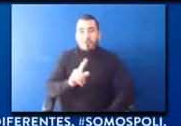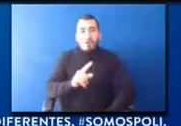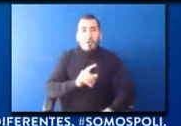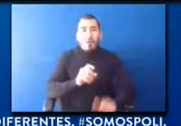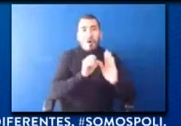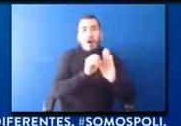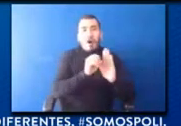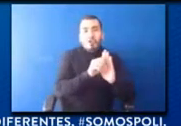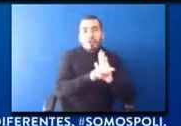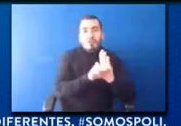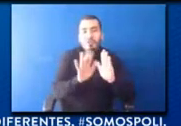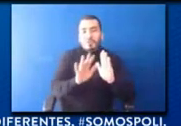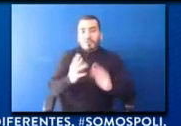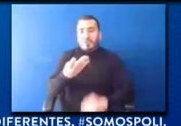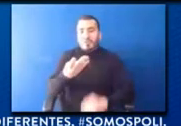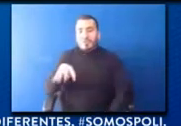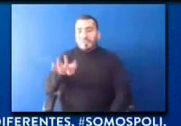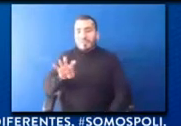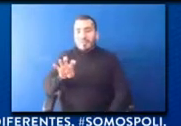insuficientes, sino como la 19, que es la de